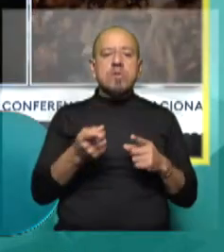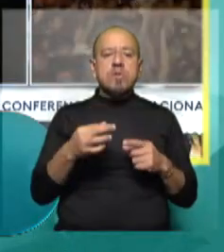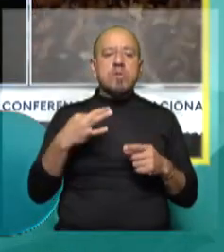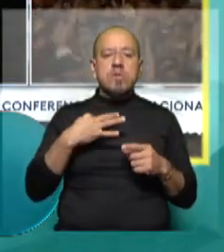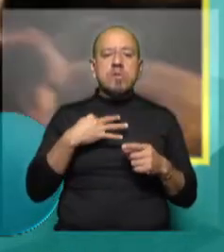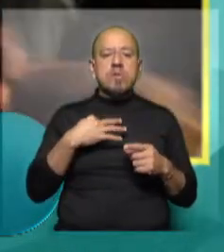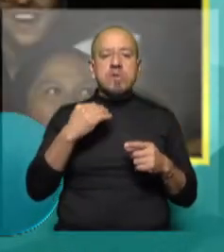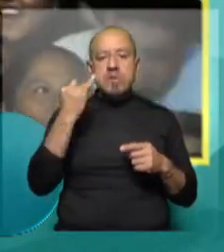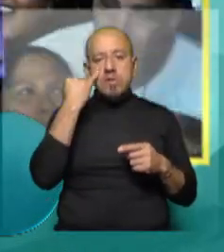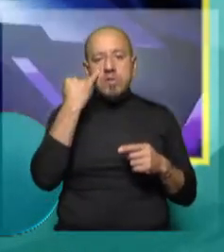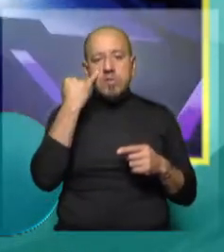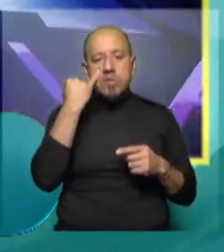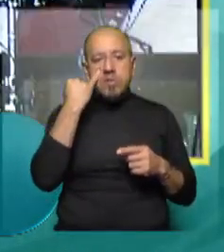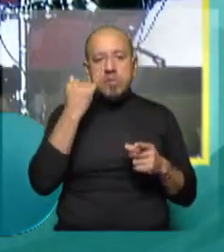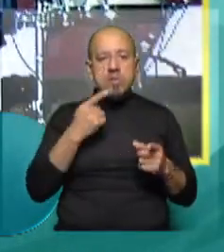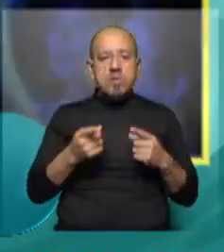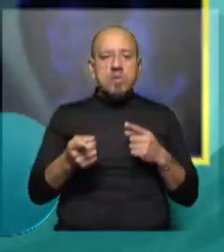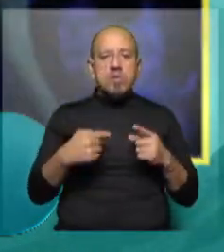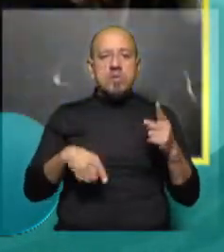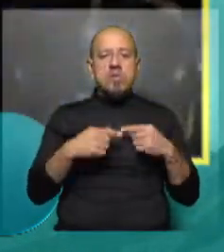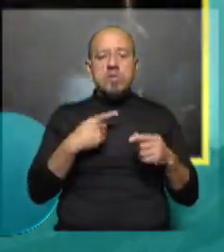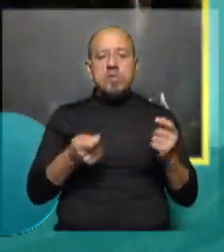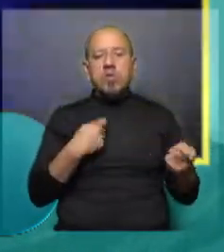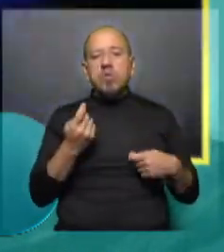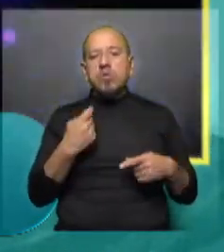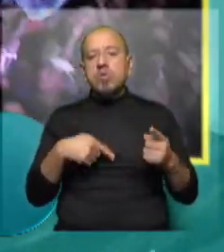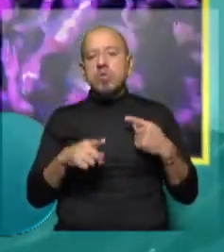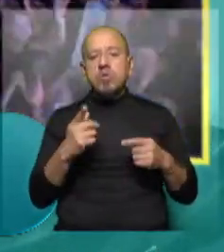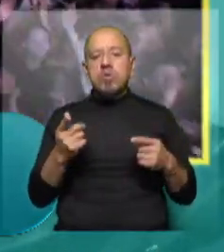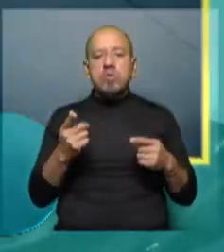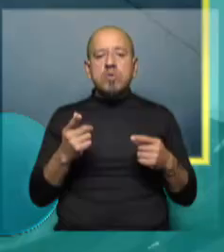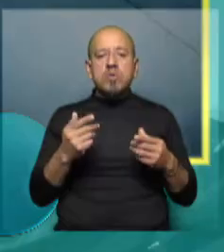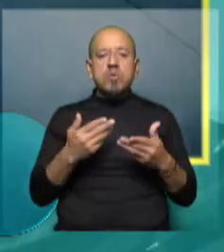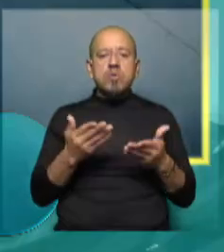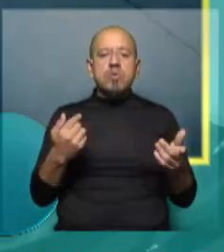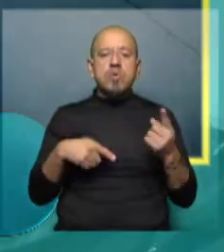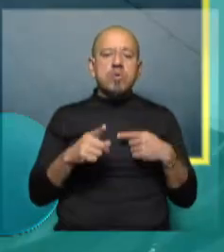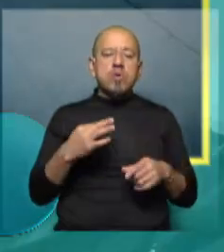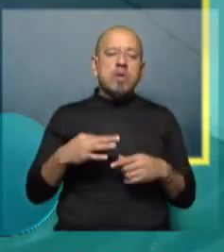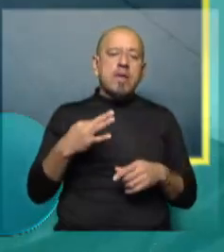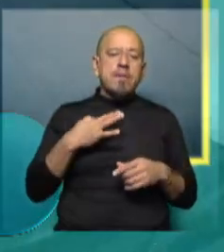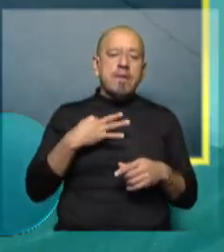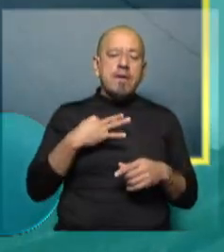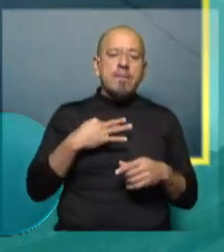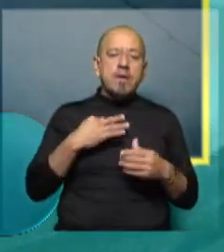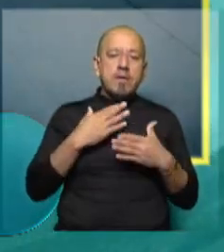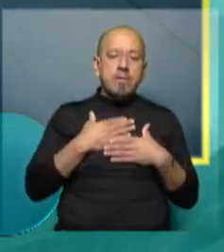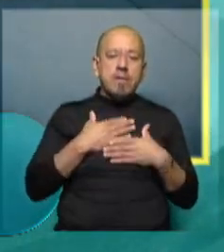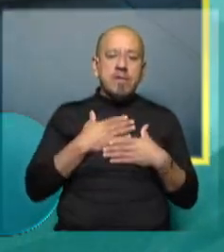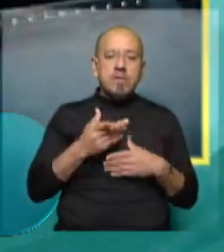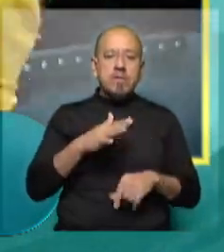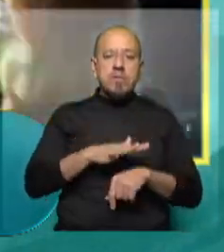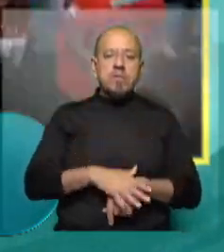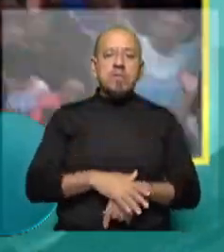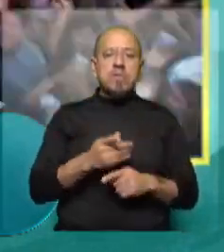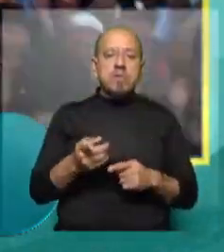nuestra vida sexual, en cada área de nuestra our vida. Our business lives. Nuestra vida de negocios. And for me, like my life just got out of control. Para mí, mi vida en un momento se salió de